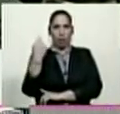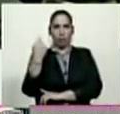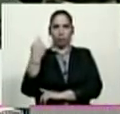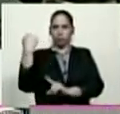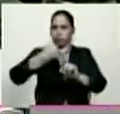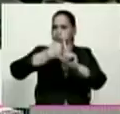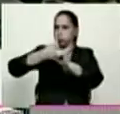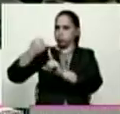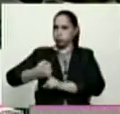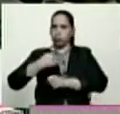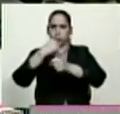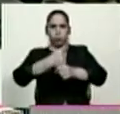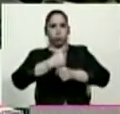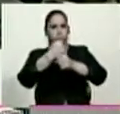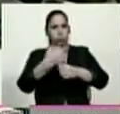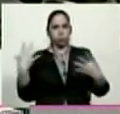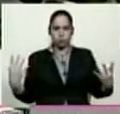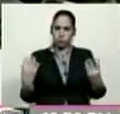combatiendo, cabalgando.